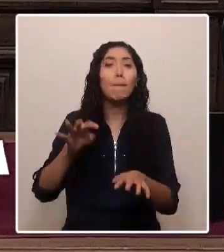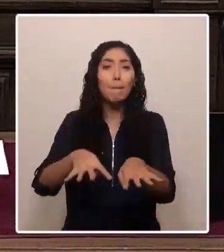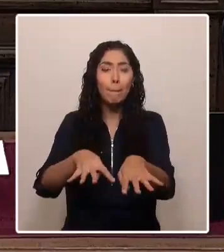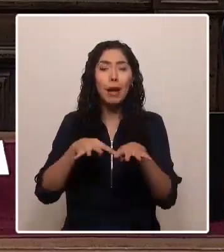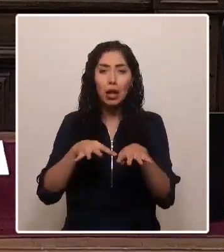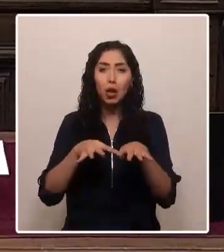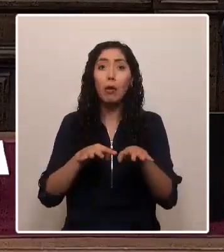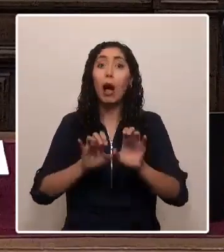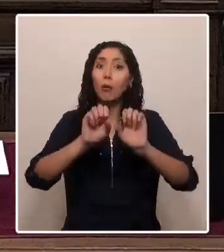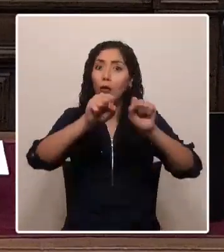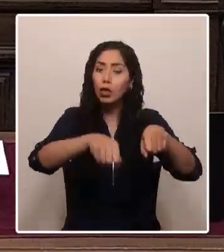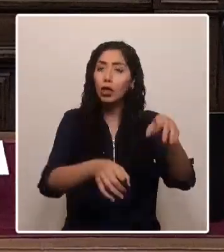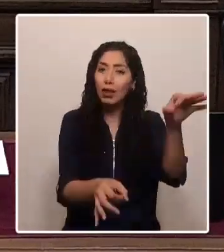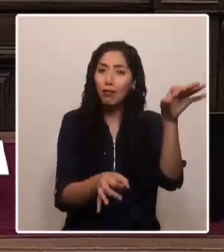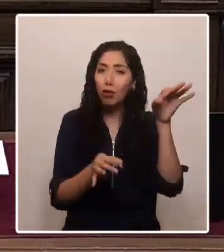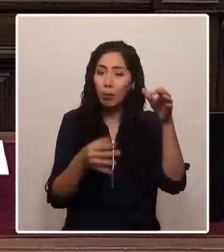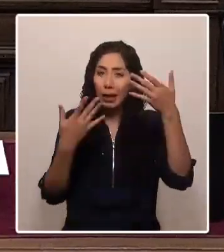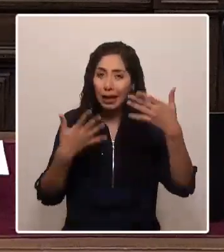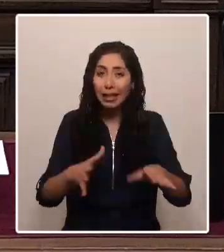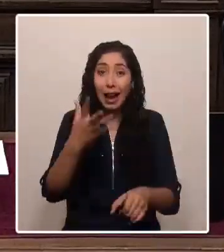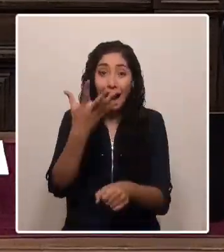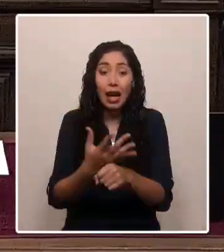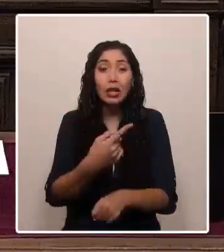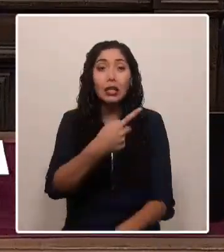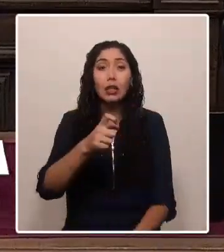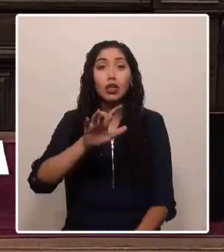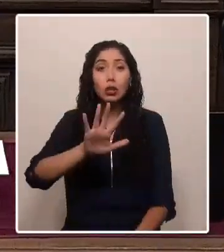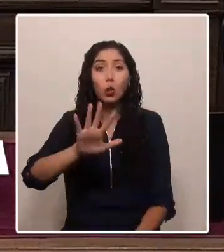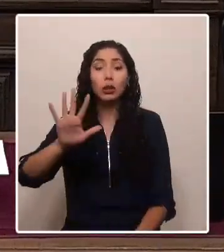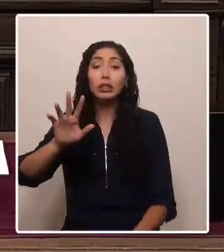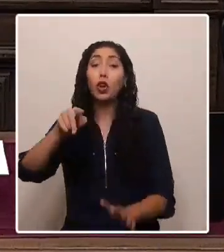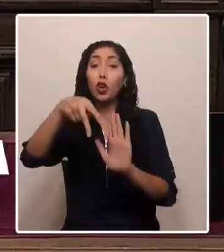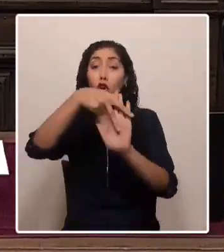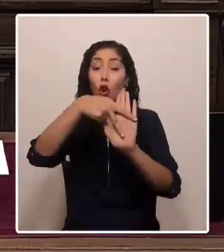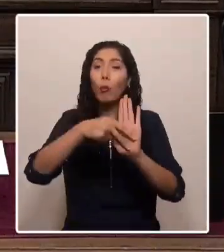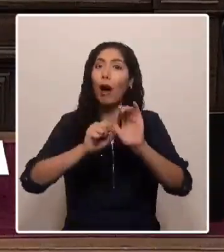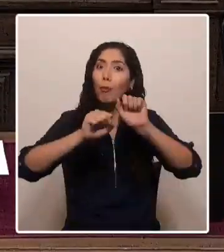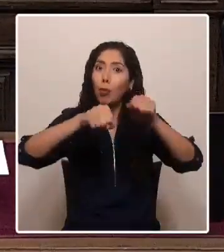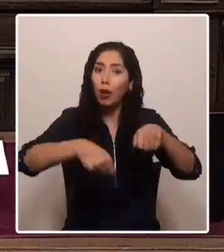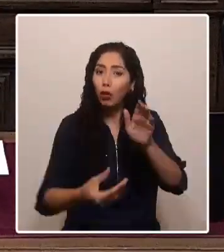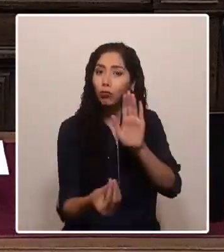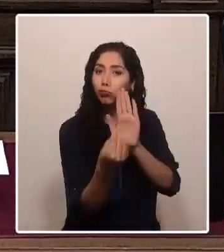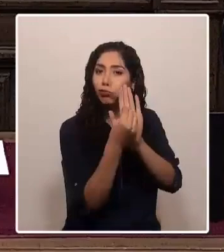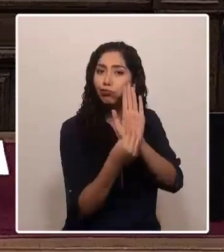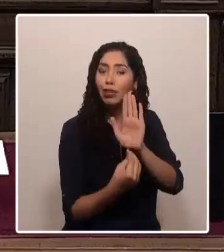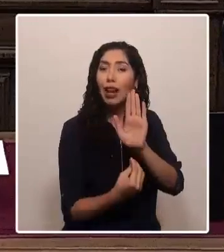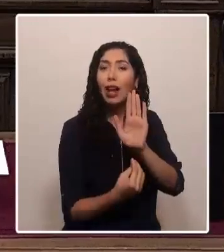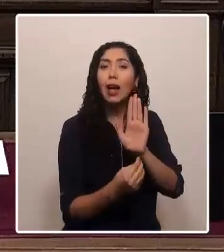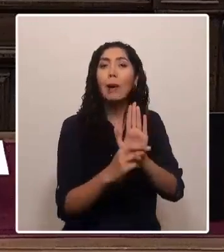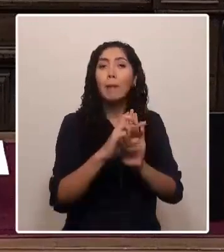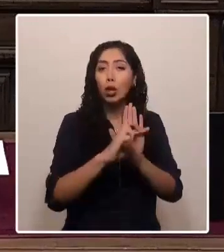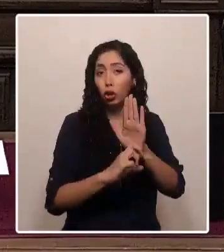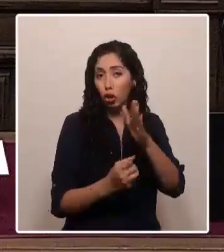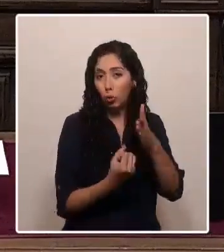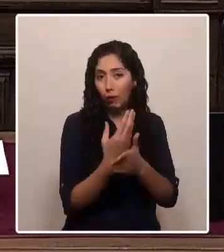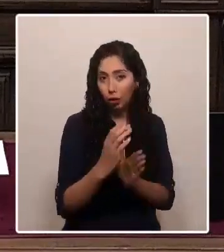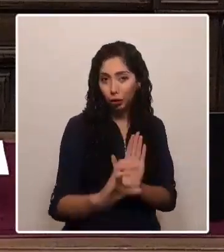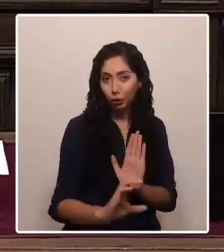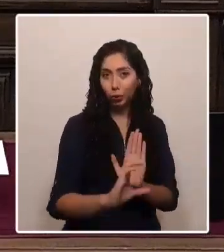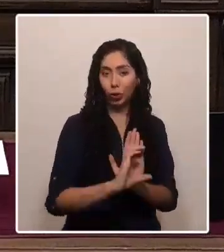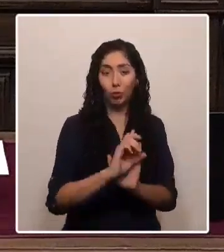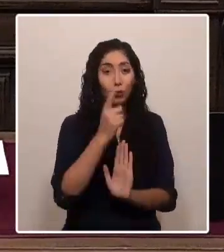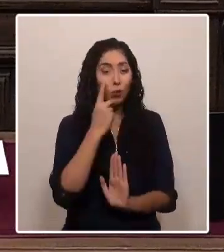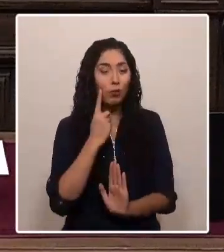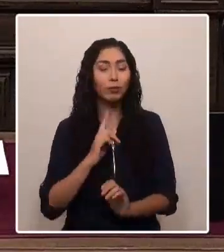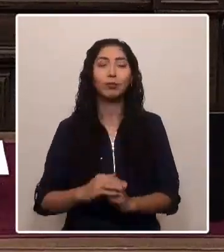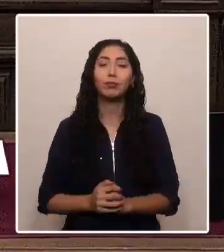reflejan en ya 155 normas aprobadas para el borrador de la nueva Constitución, que no solo han dado continuidad y